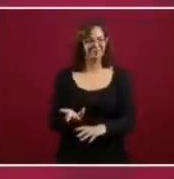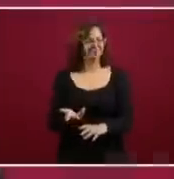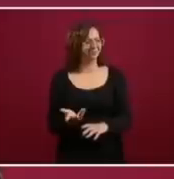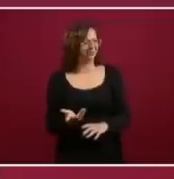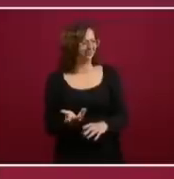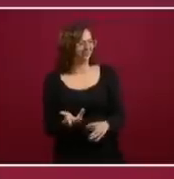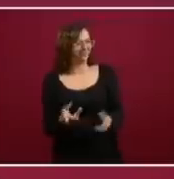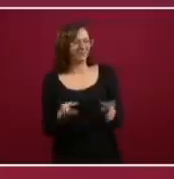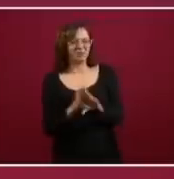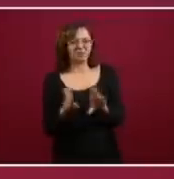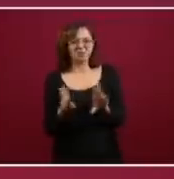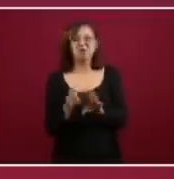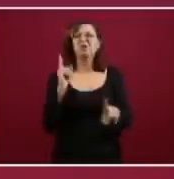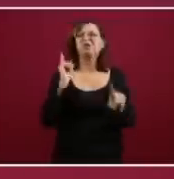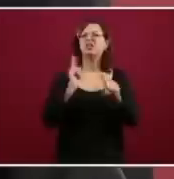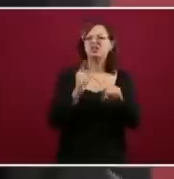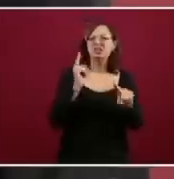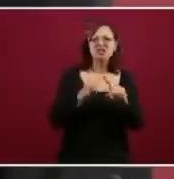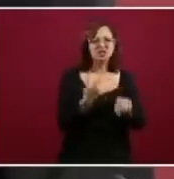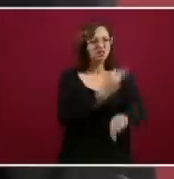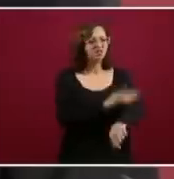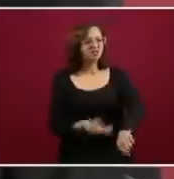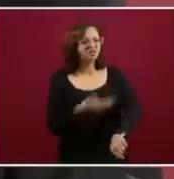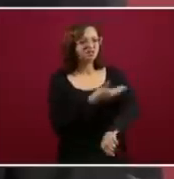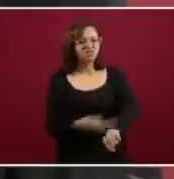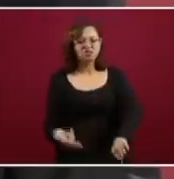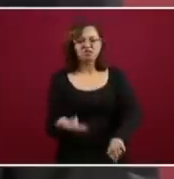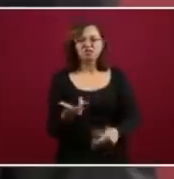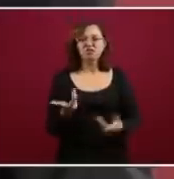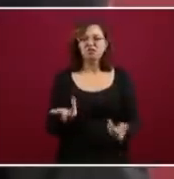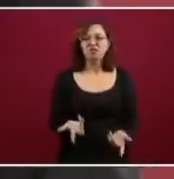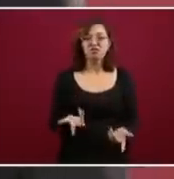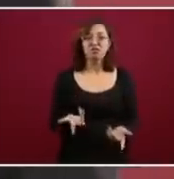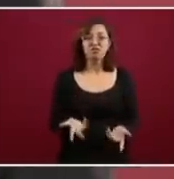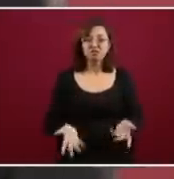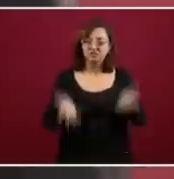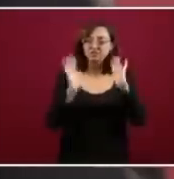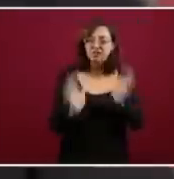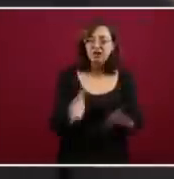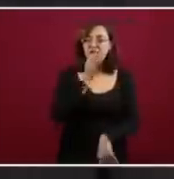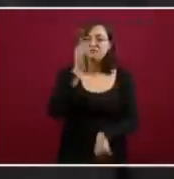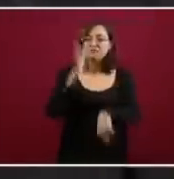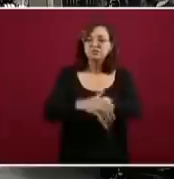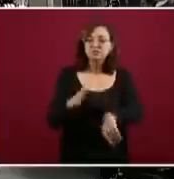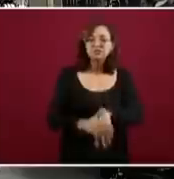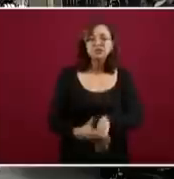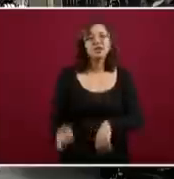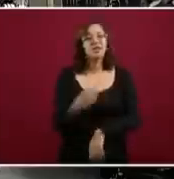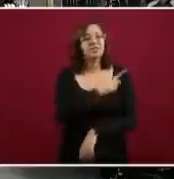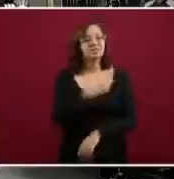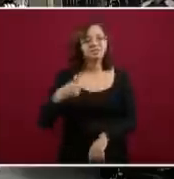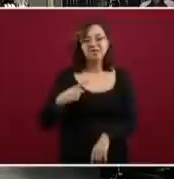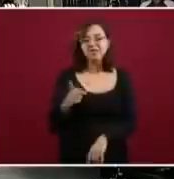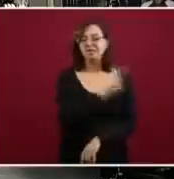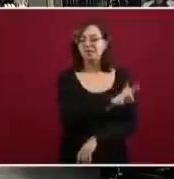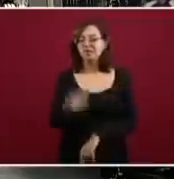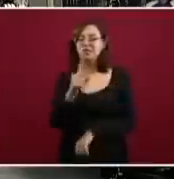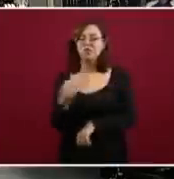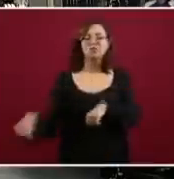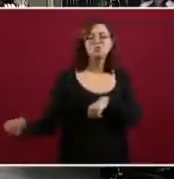quienes están en esto pórtense bien todos a portarnos